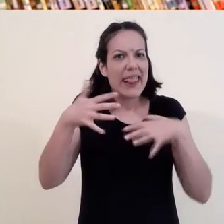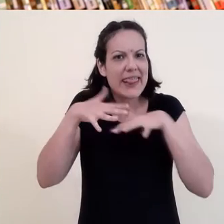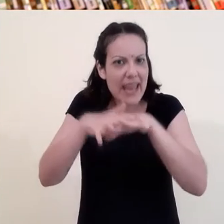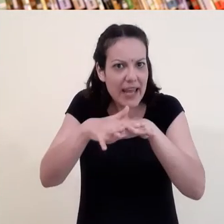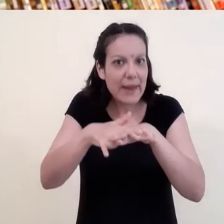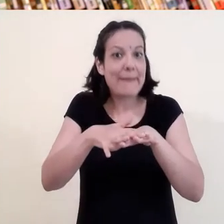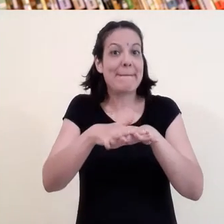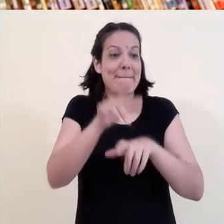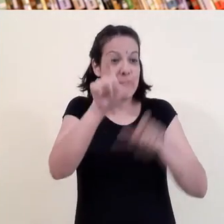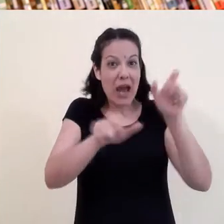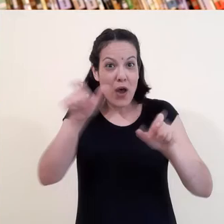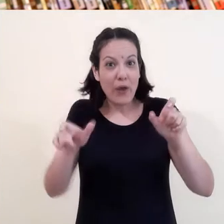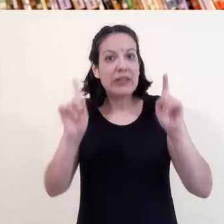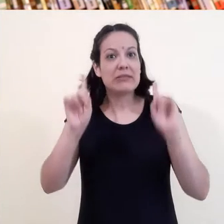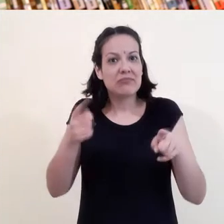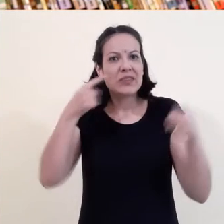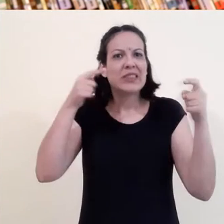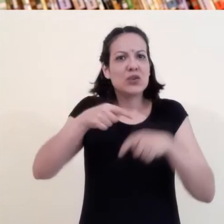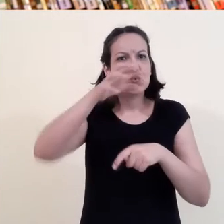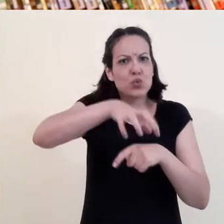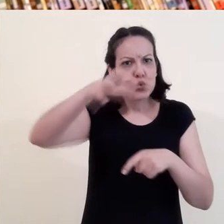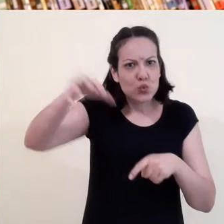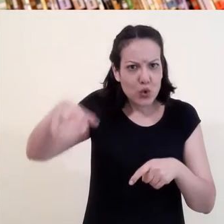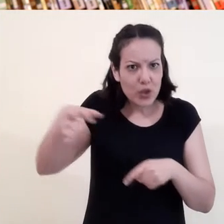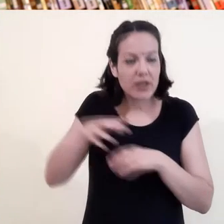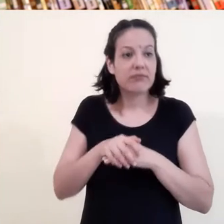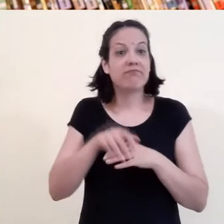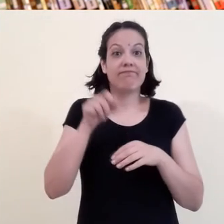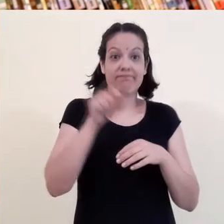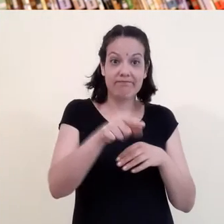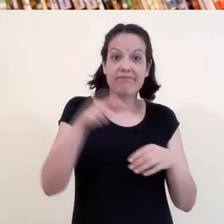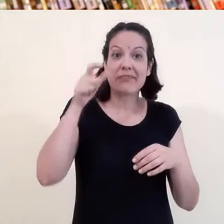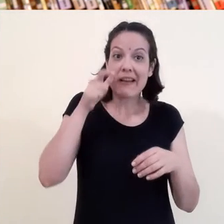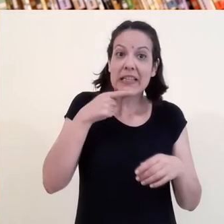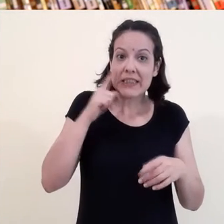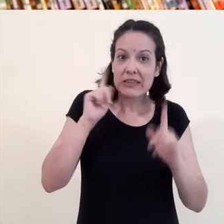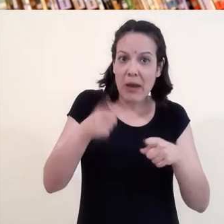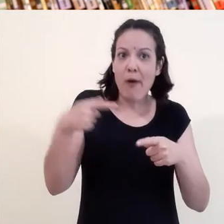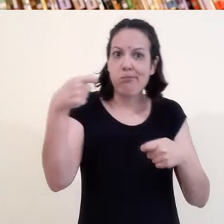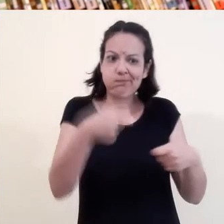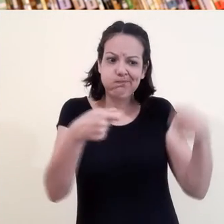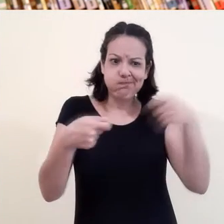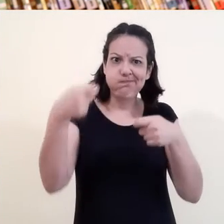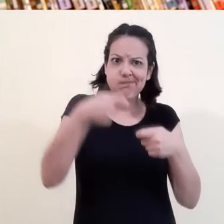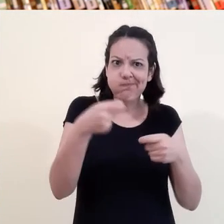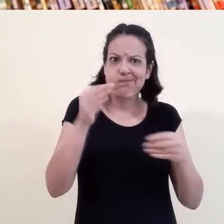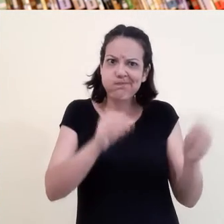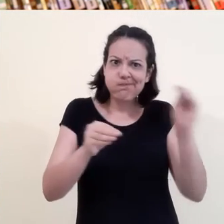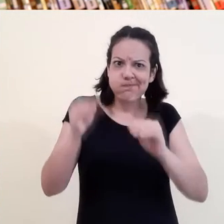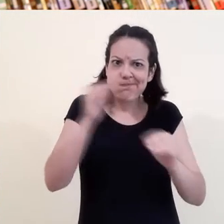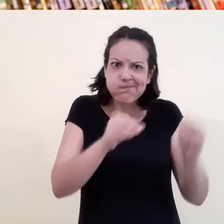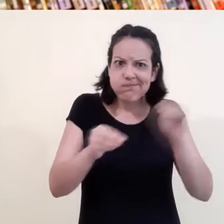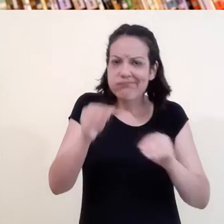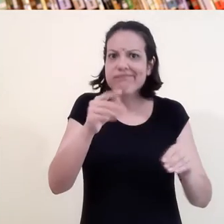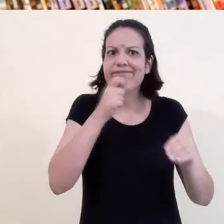en las instituciones. En las instituciones la ESI también se va construyendo. Si no, es algo que es ajeno